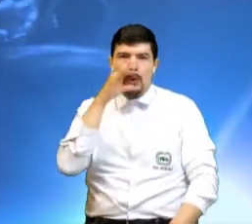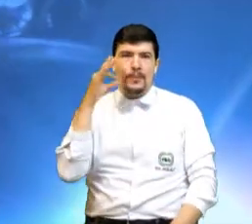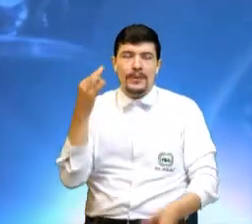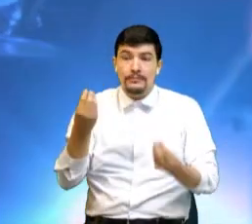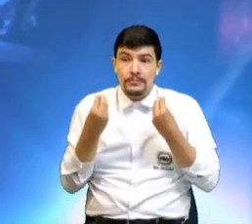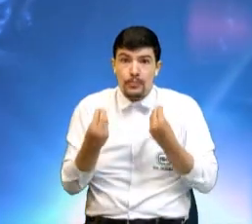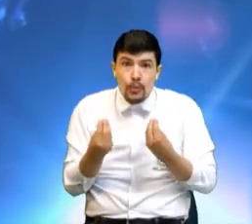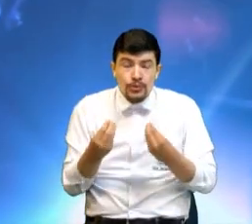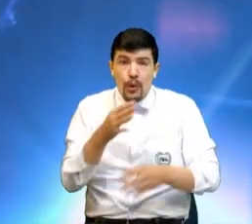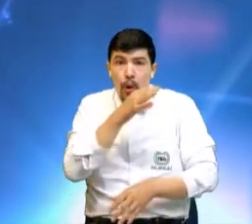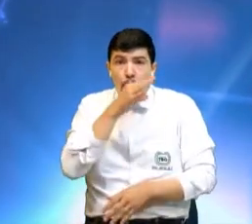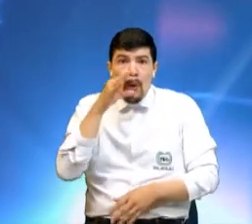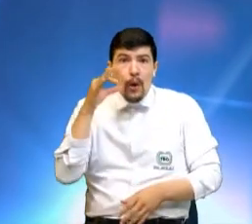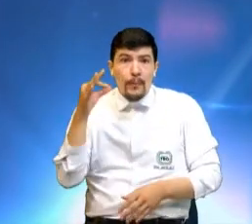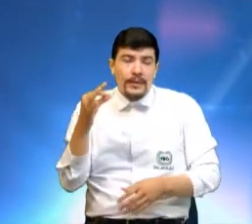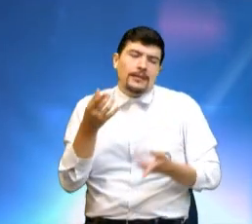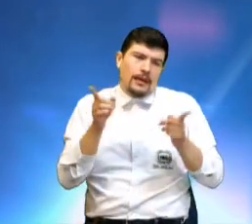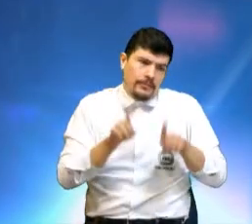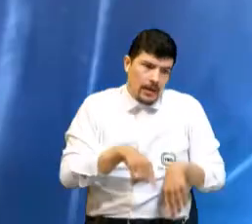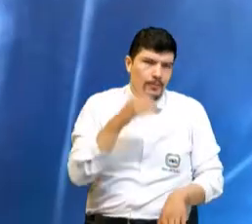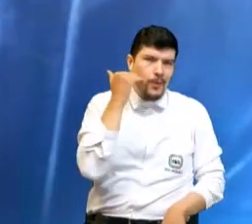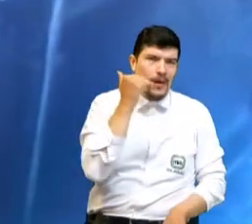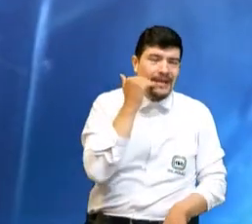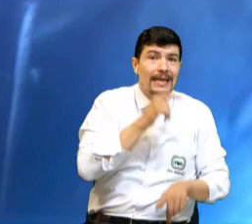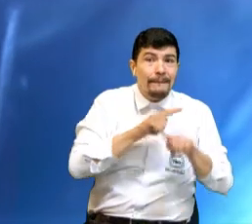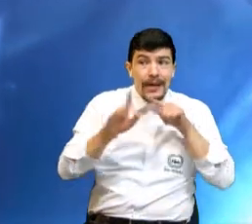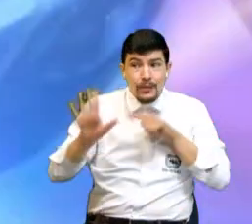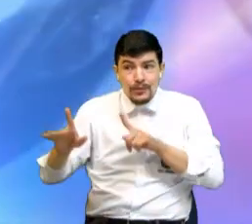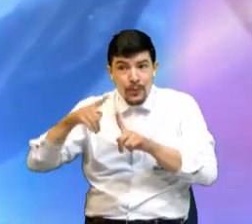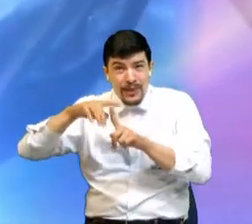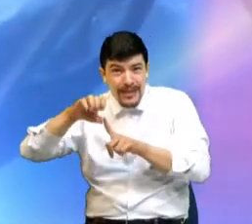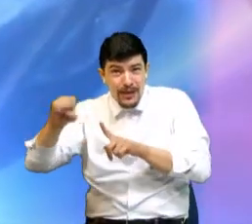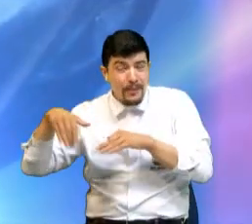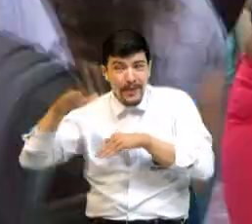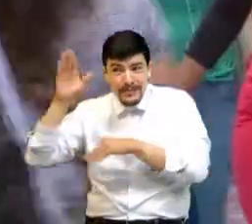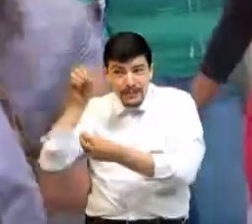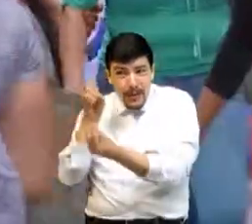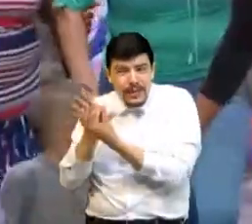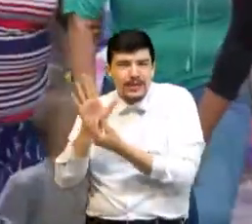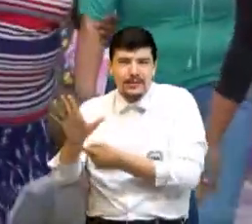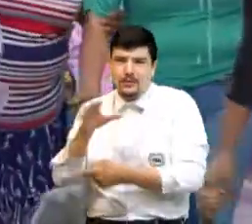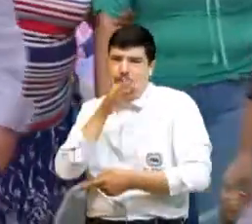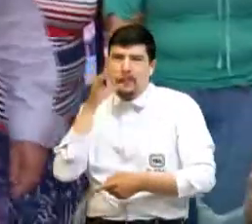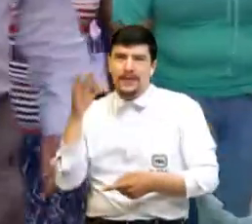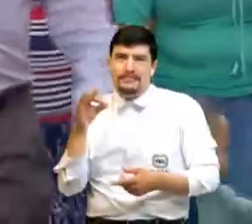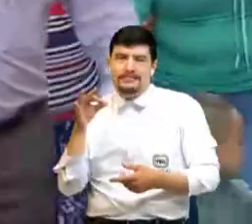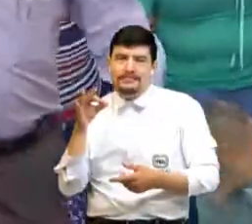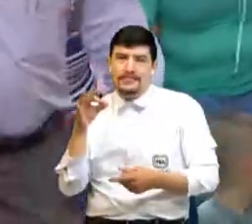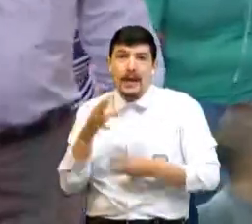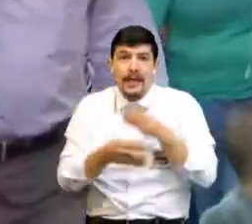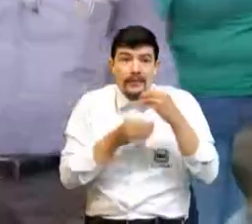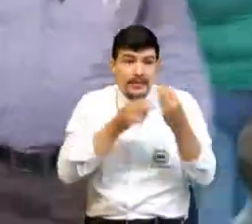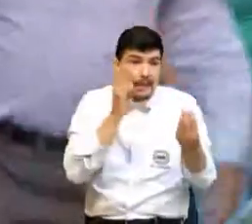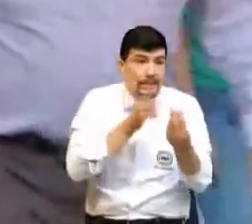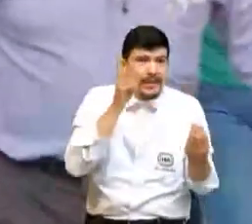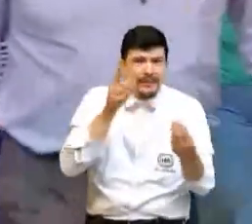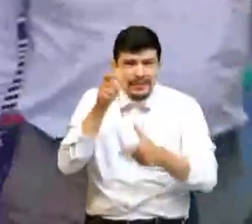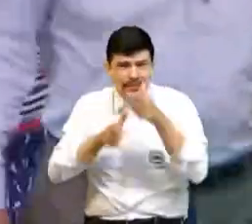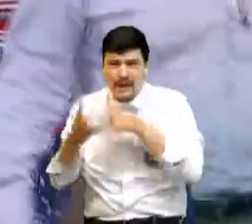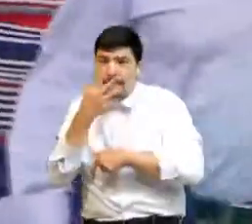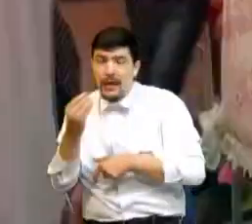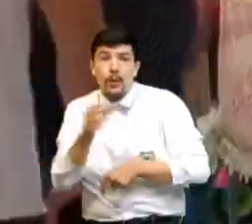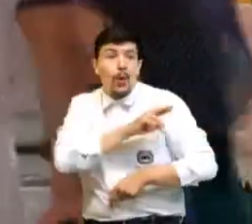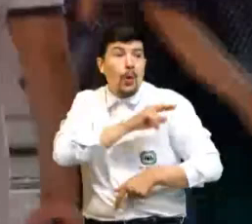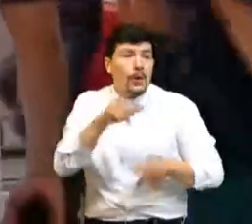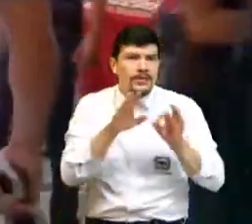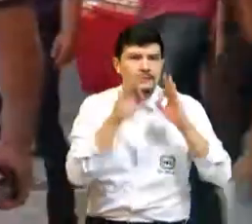Muchos hombres y muchas mujeres. Pero los que fueron abusados fueron hombres. Pero de además de las víctimas y victimarios, otros